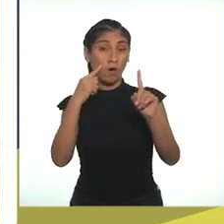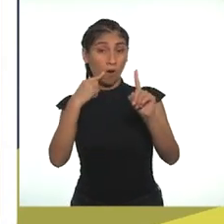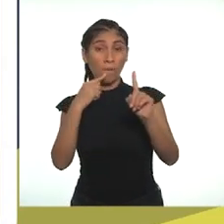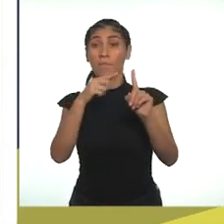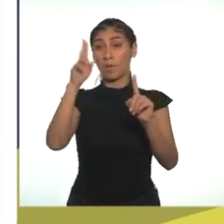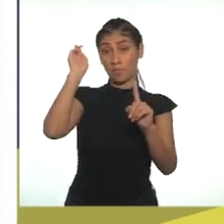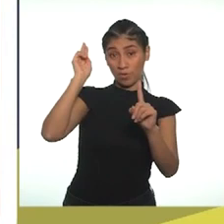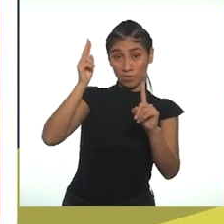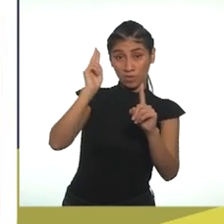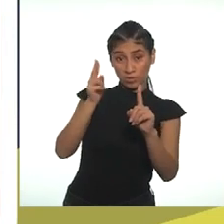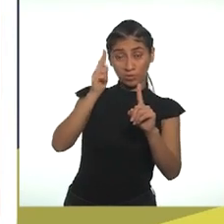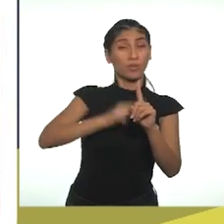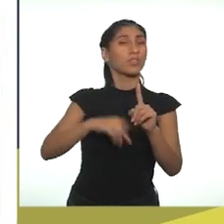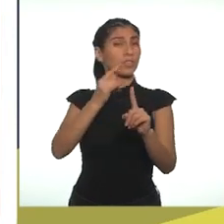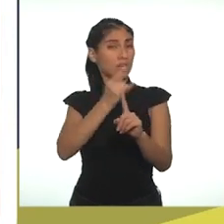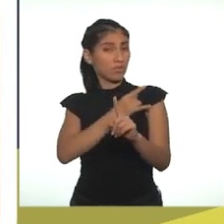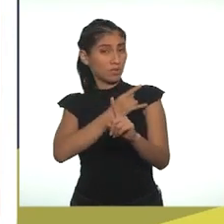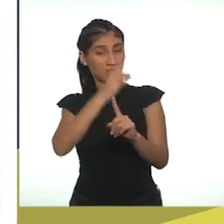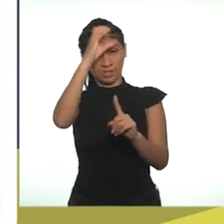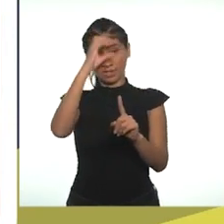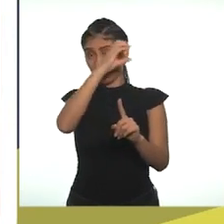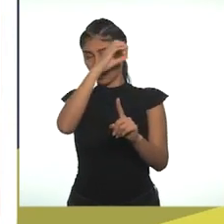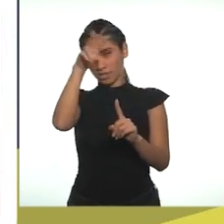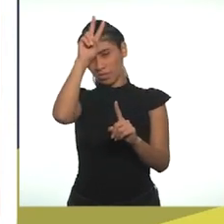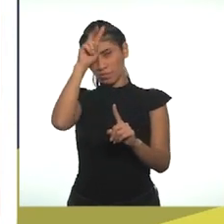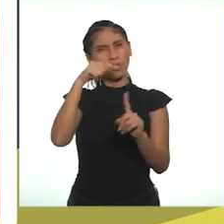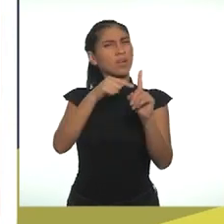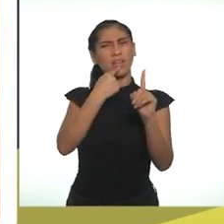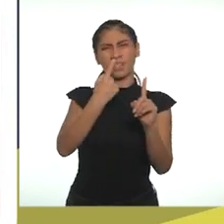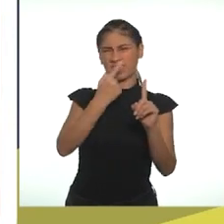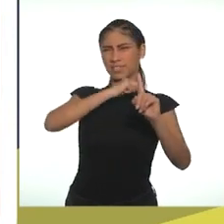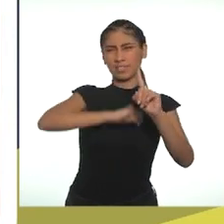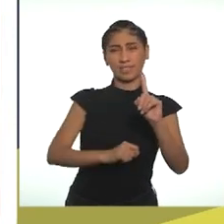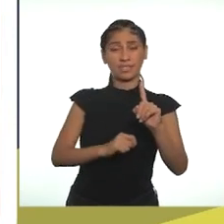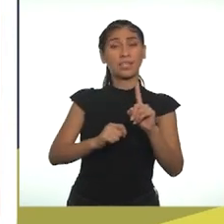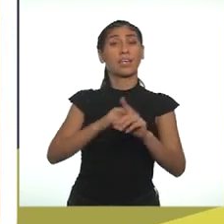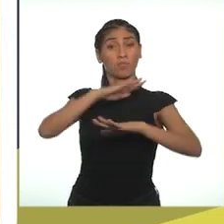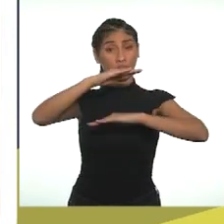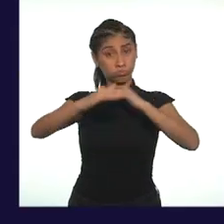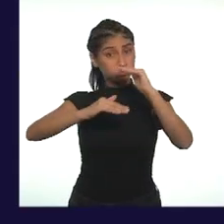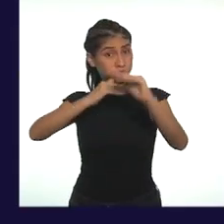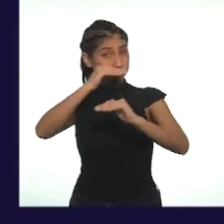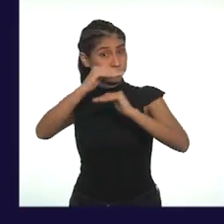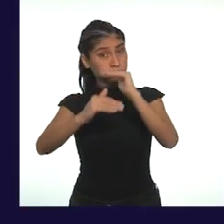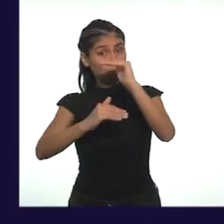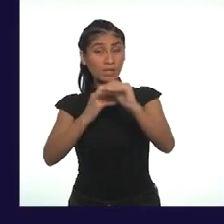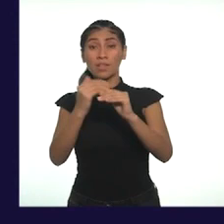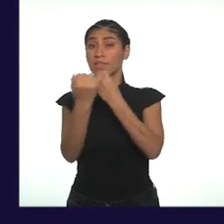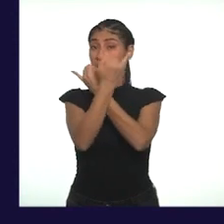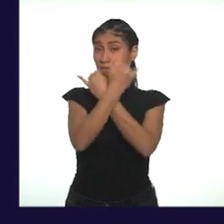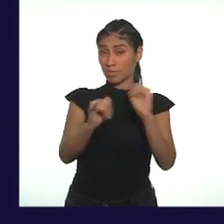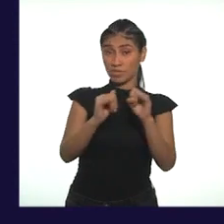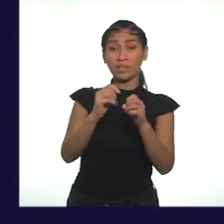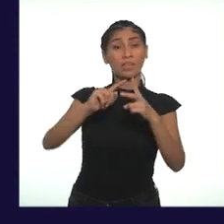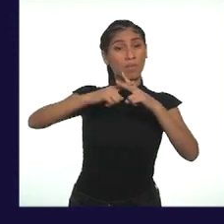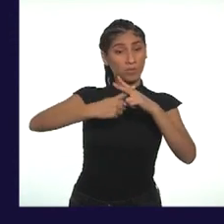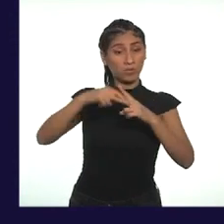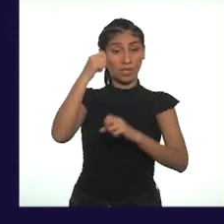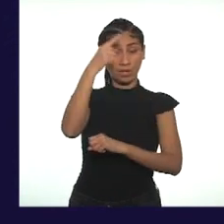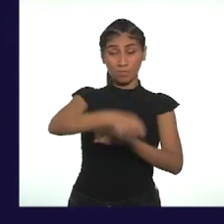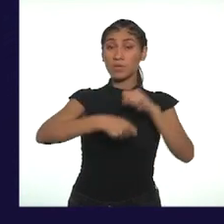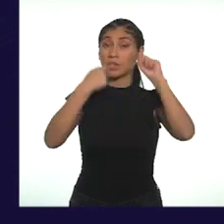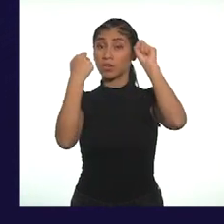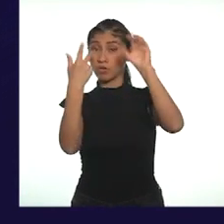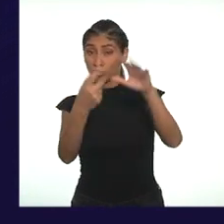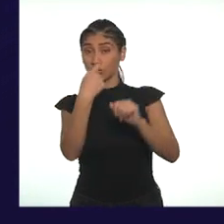y docente de la Pontificia Universidad Católica del Perú, señala que el proceso de independencia inició en 1811